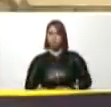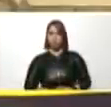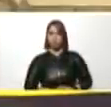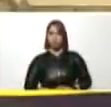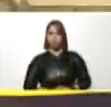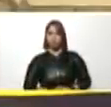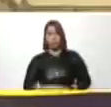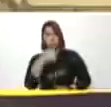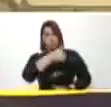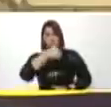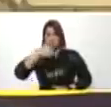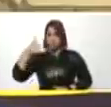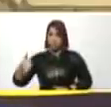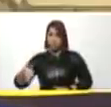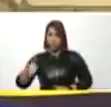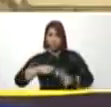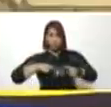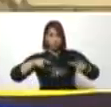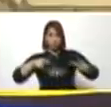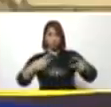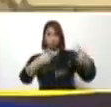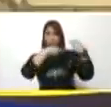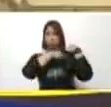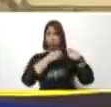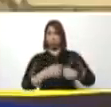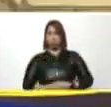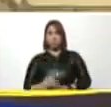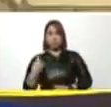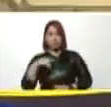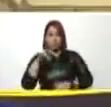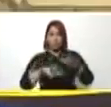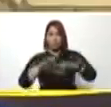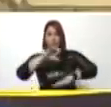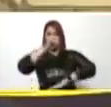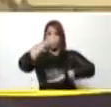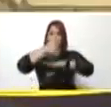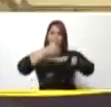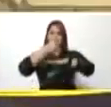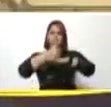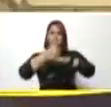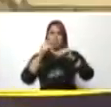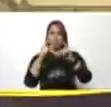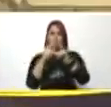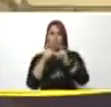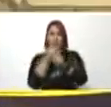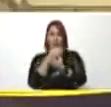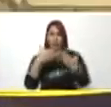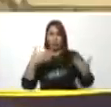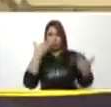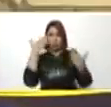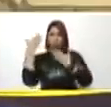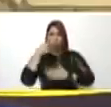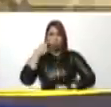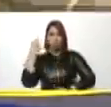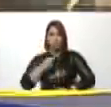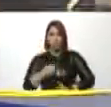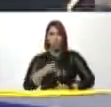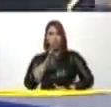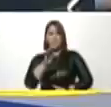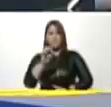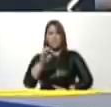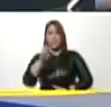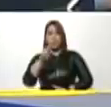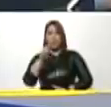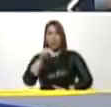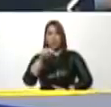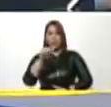ser, cada quien en su posición. Aquí tenemos al secretario general de Acción Democrática, Bernabé Gutiérrez, hombre opositor de